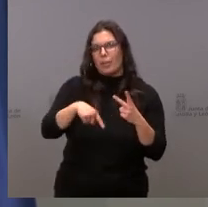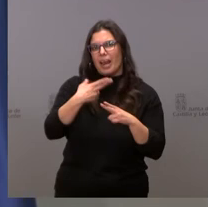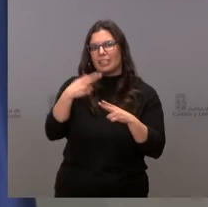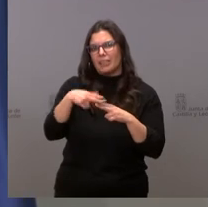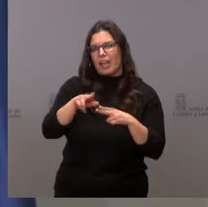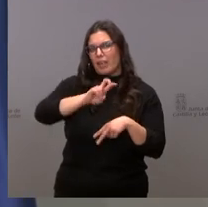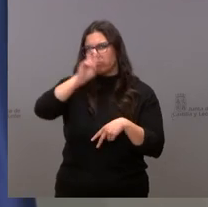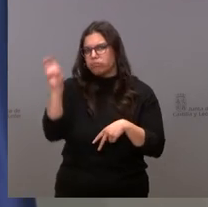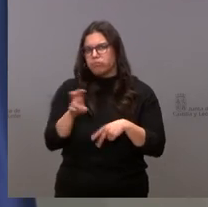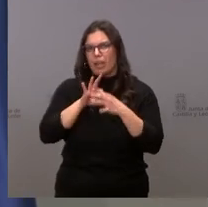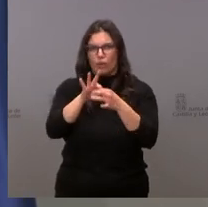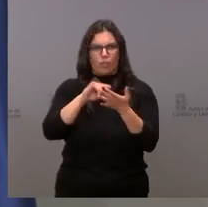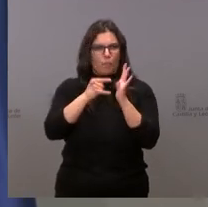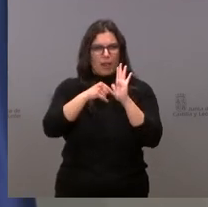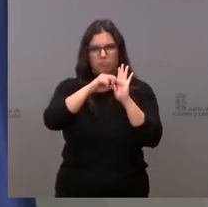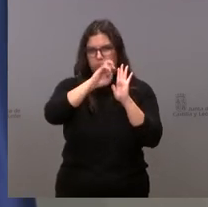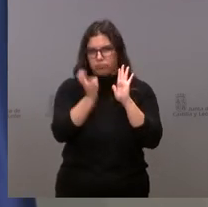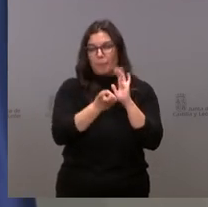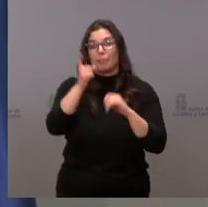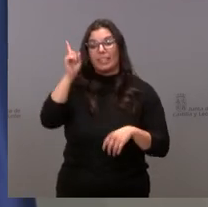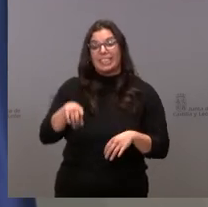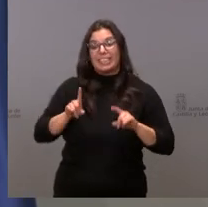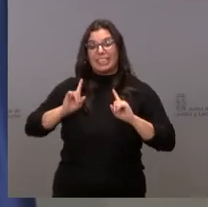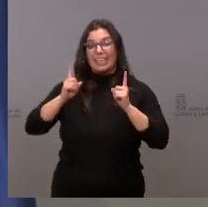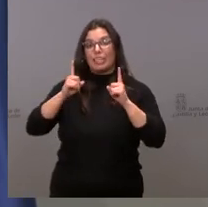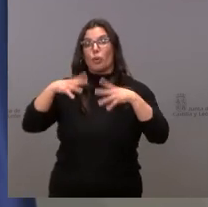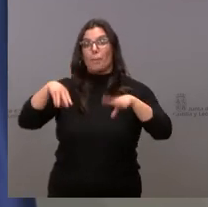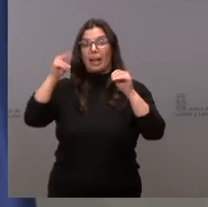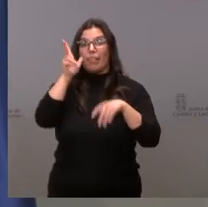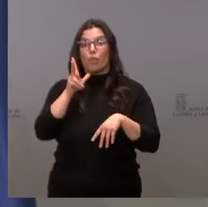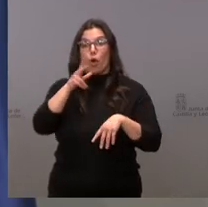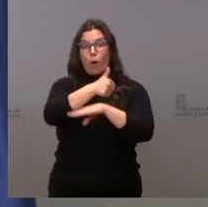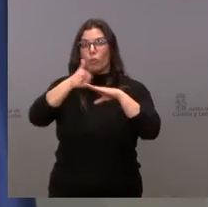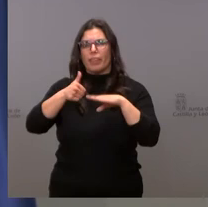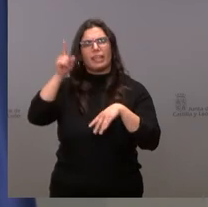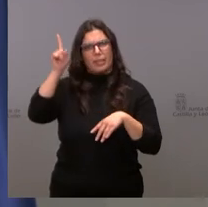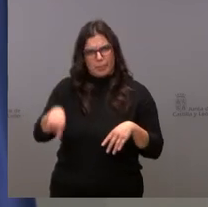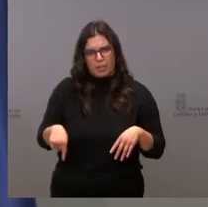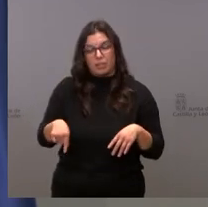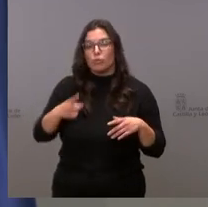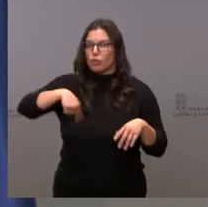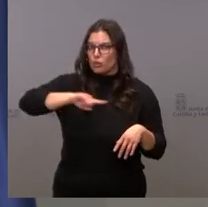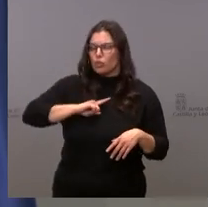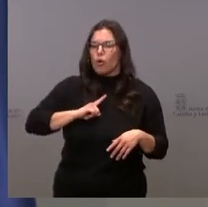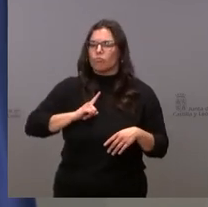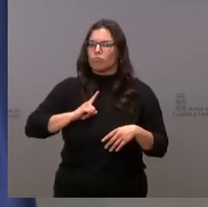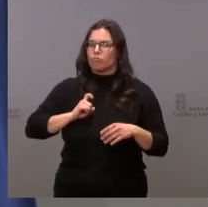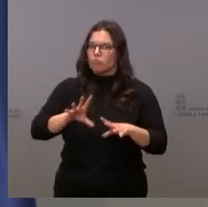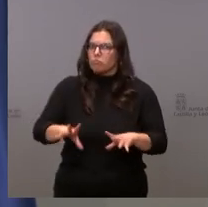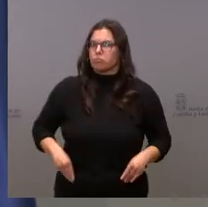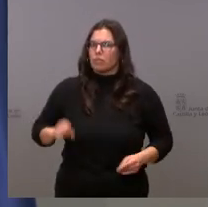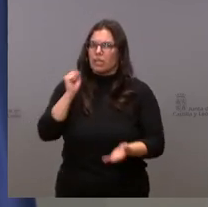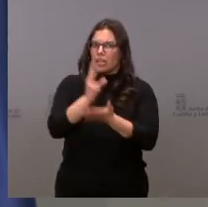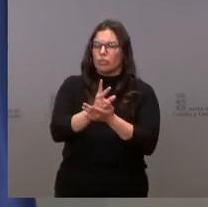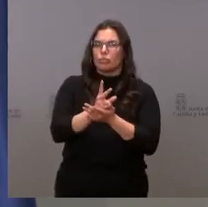cuestiones vinculadas al plan y el palacio de la audiencia no va a ser una excepción y por tanto nosotros asumimos el reto de esa transferencia y la